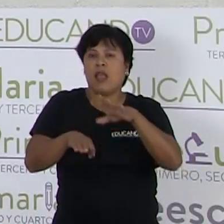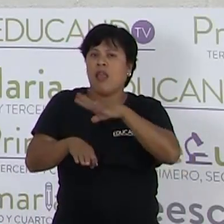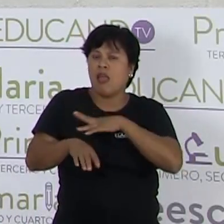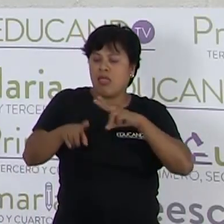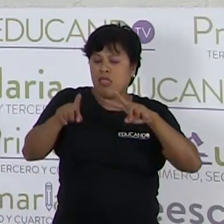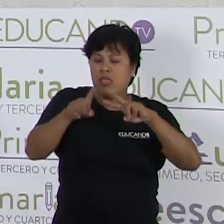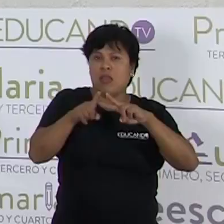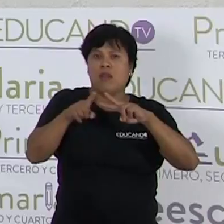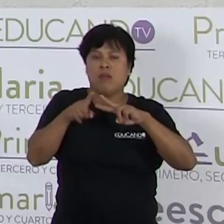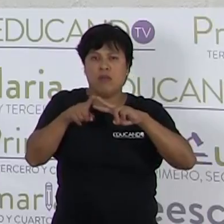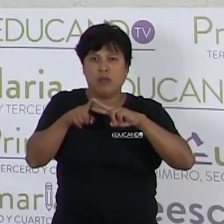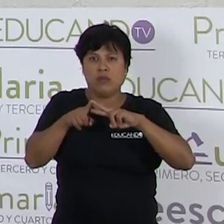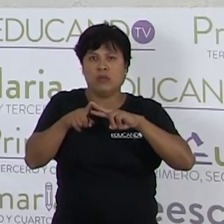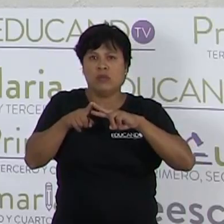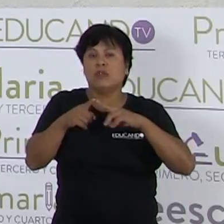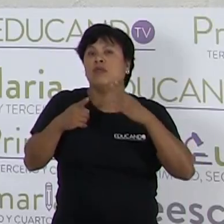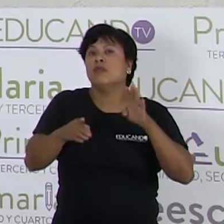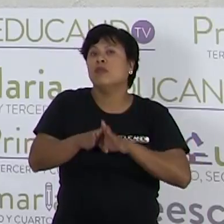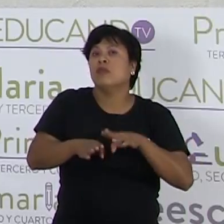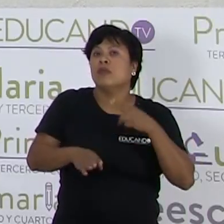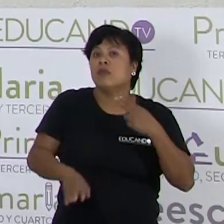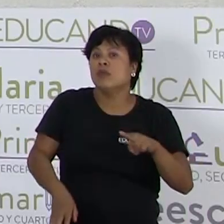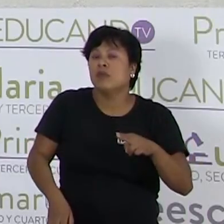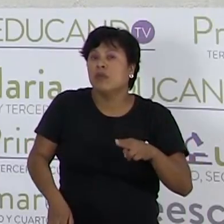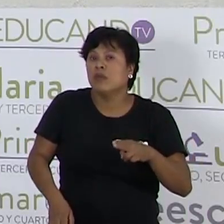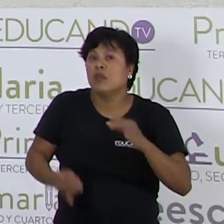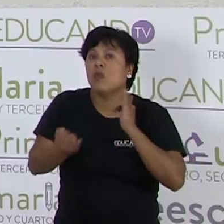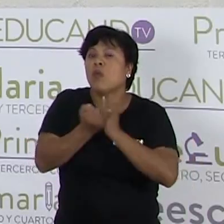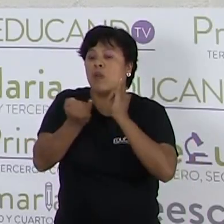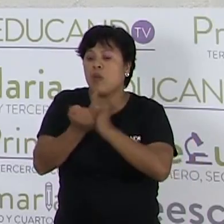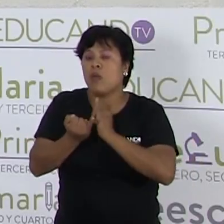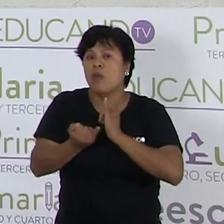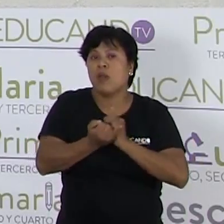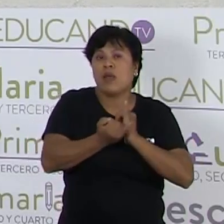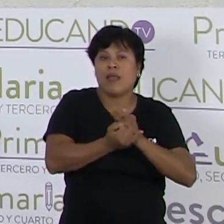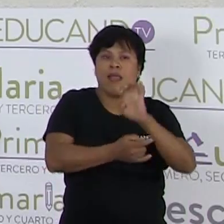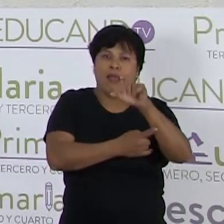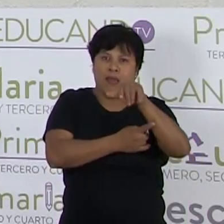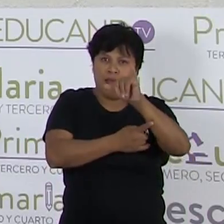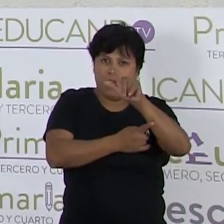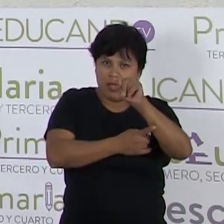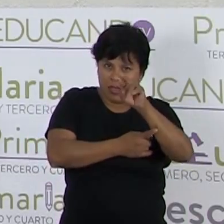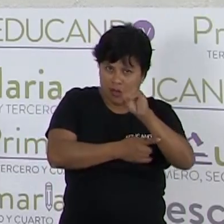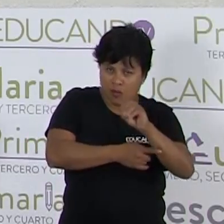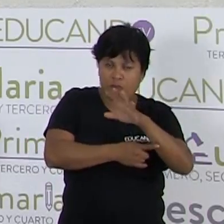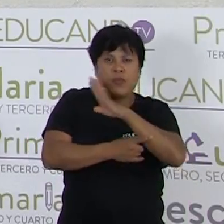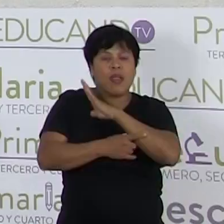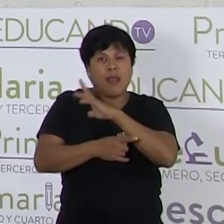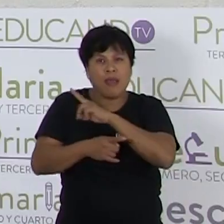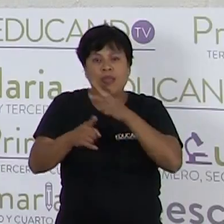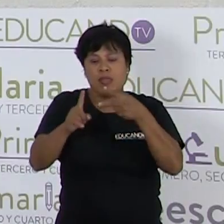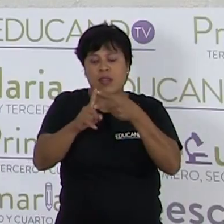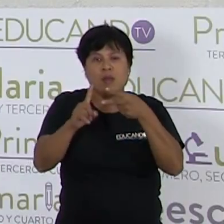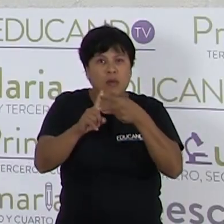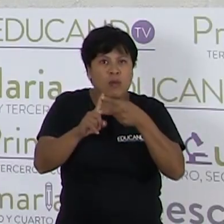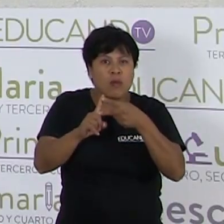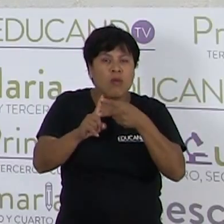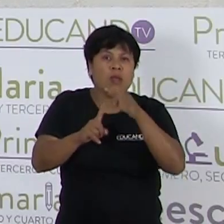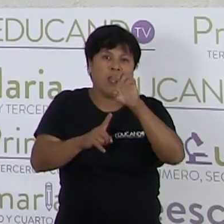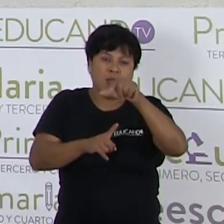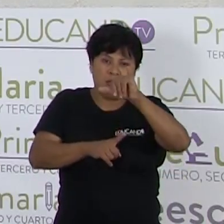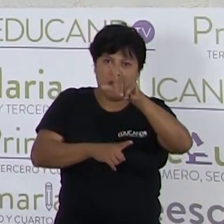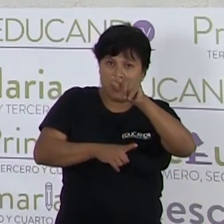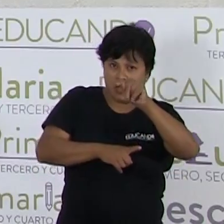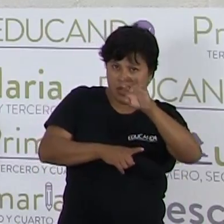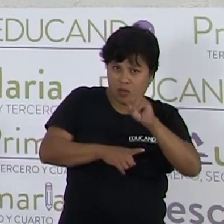triángulos, ¿cómo se le llama cuando tienen todos sus lados iguales? Equiláteros. Hay triángulos